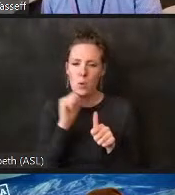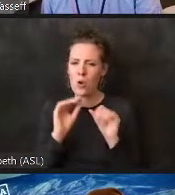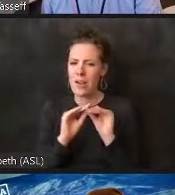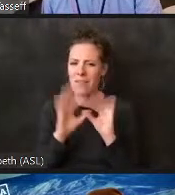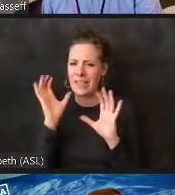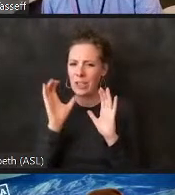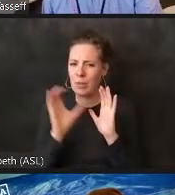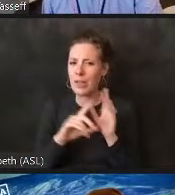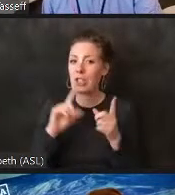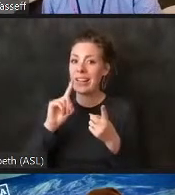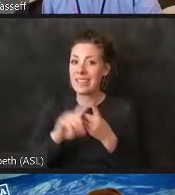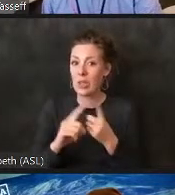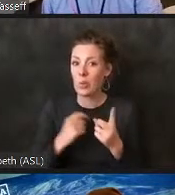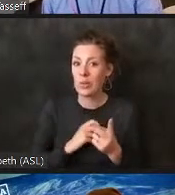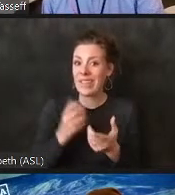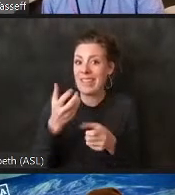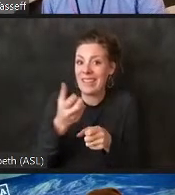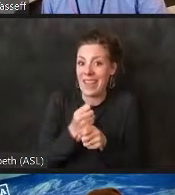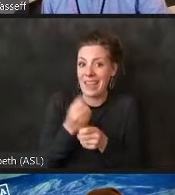para Kaiser.